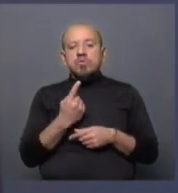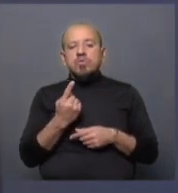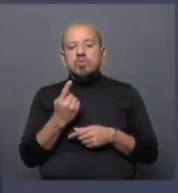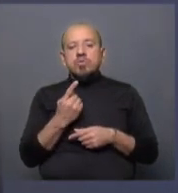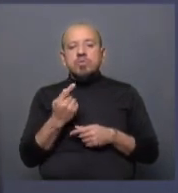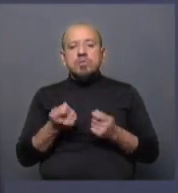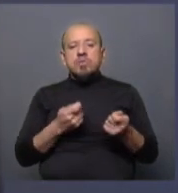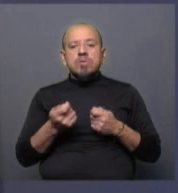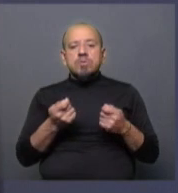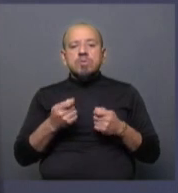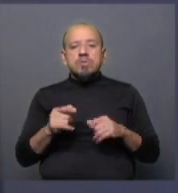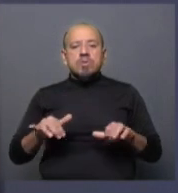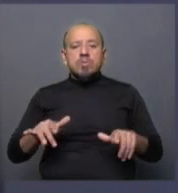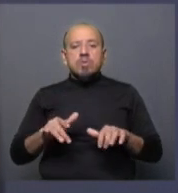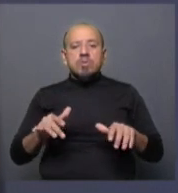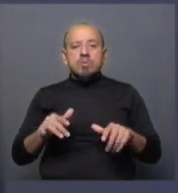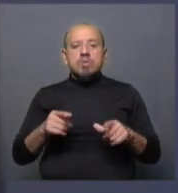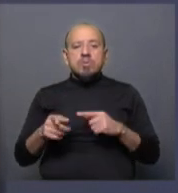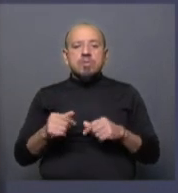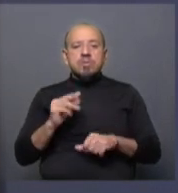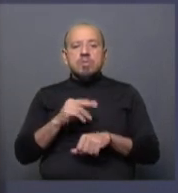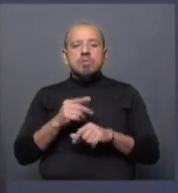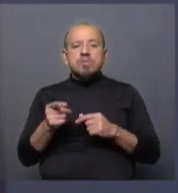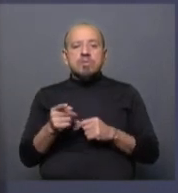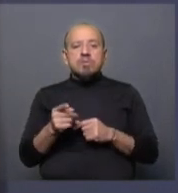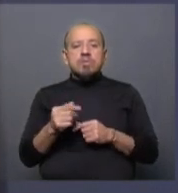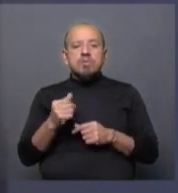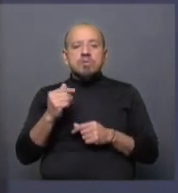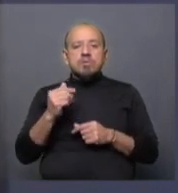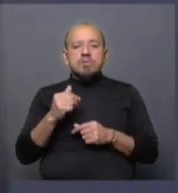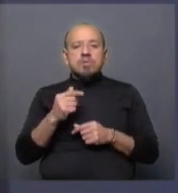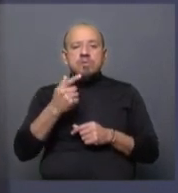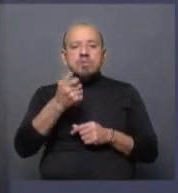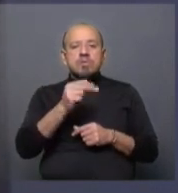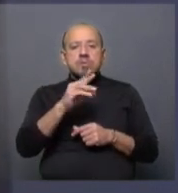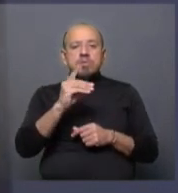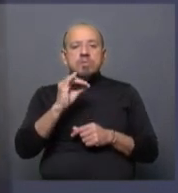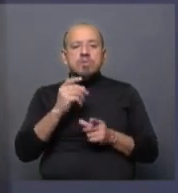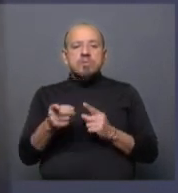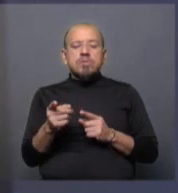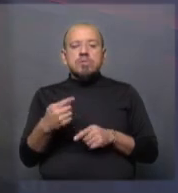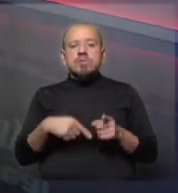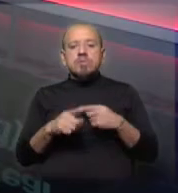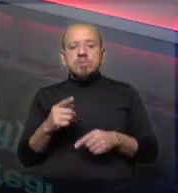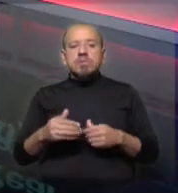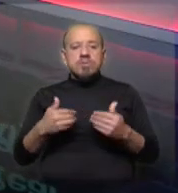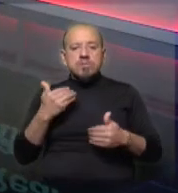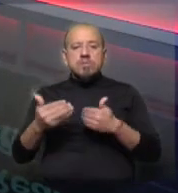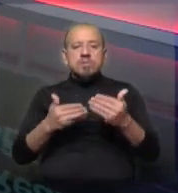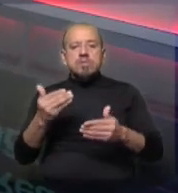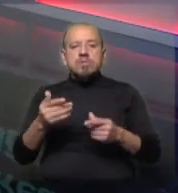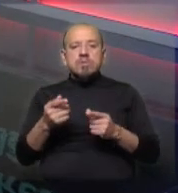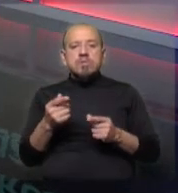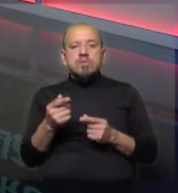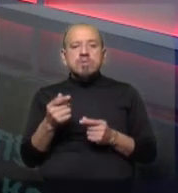computadora para poder empezar a a utilizar y y hacer el formato de audio me compré un micrófono para el tercer caso o sea que fui avanzando con el